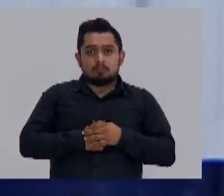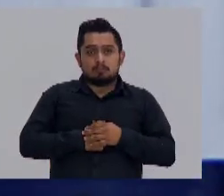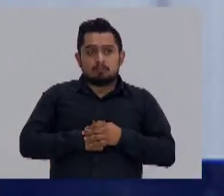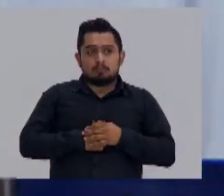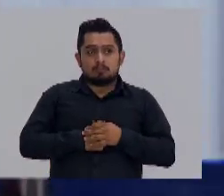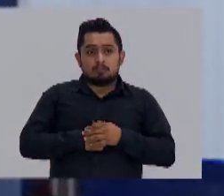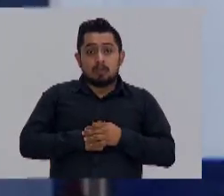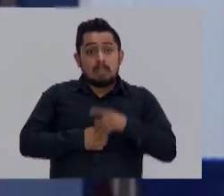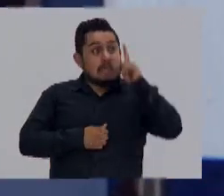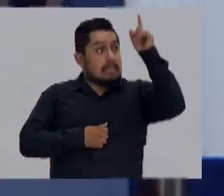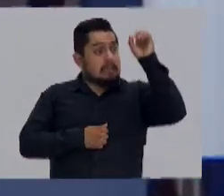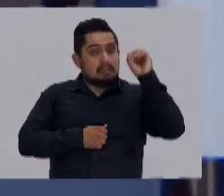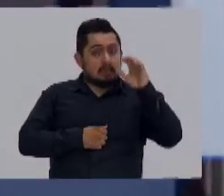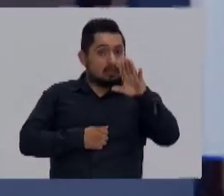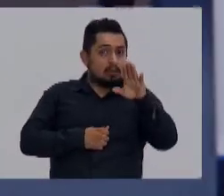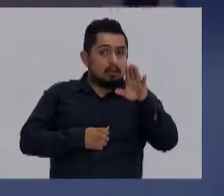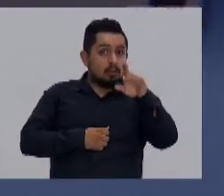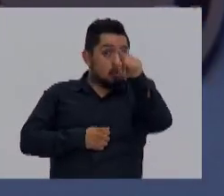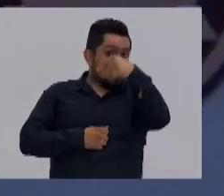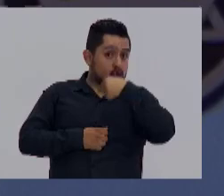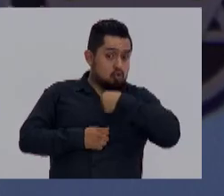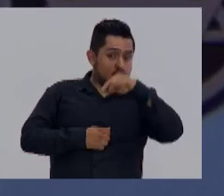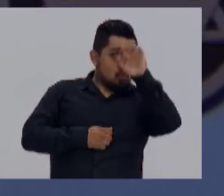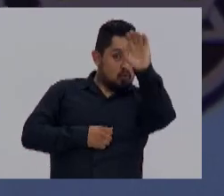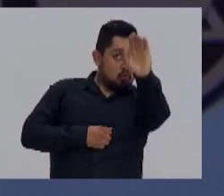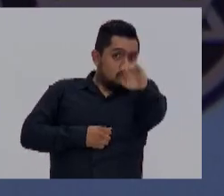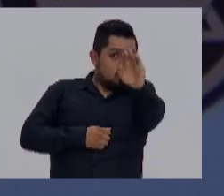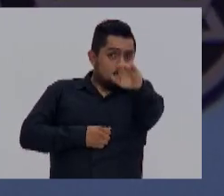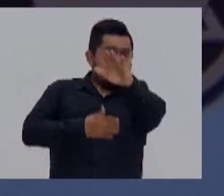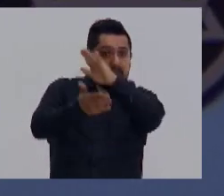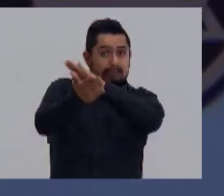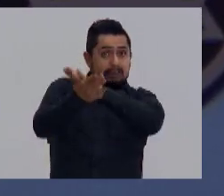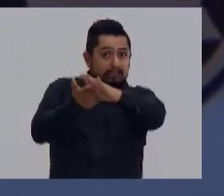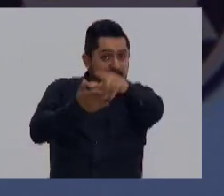Y Dios dice, te estoy llamando a santidad.